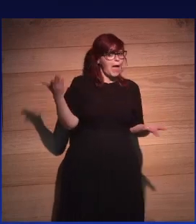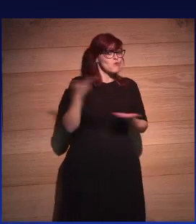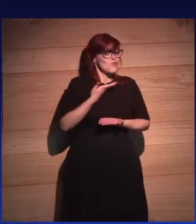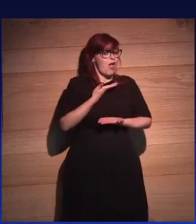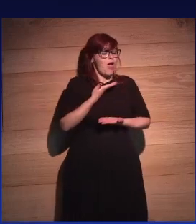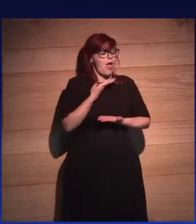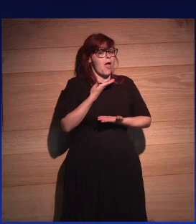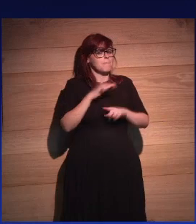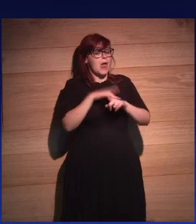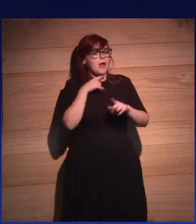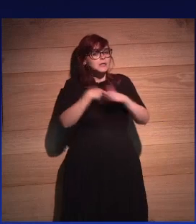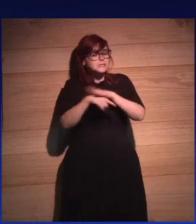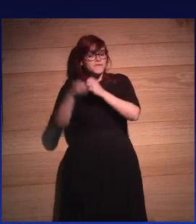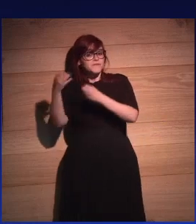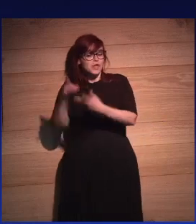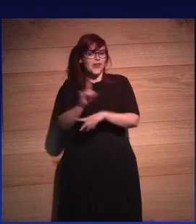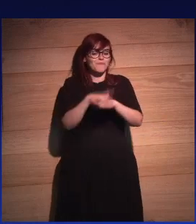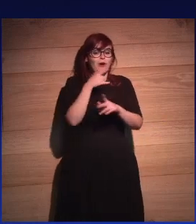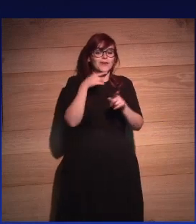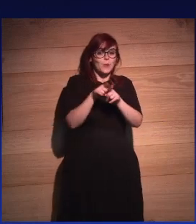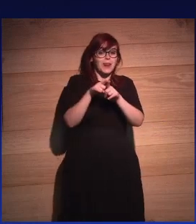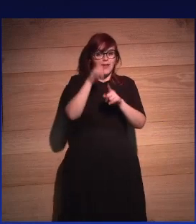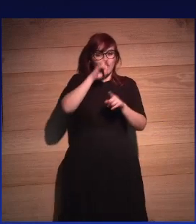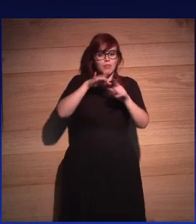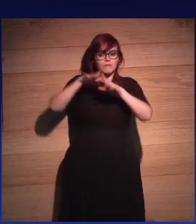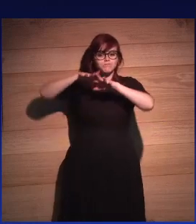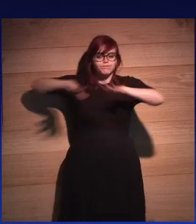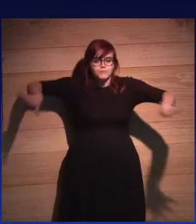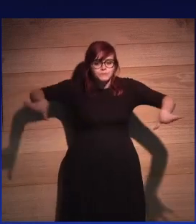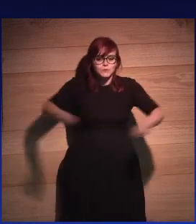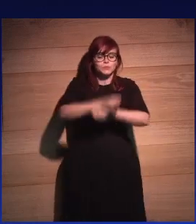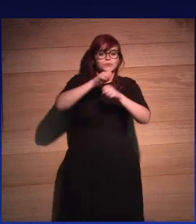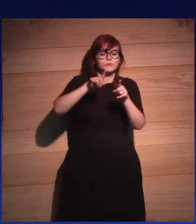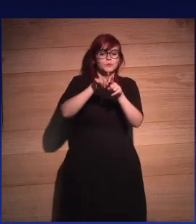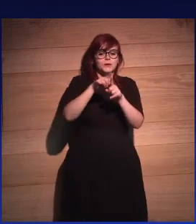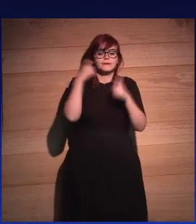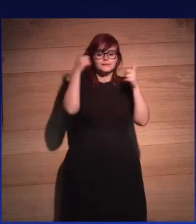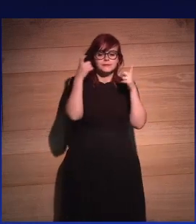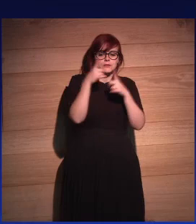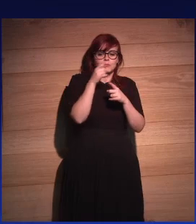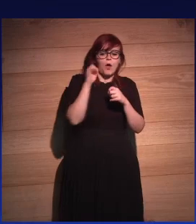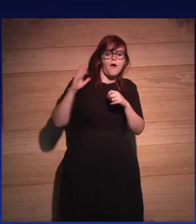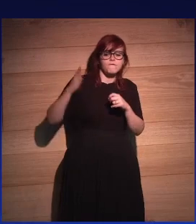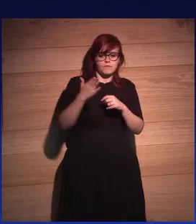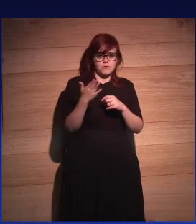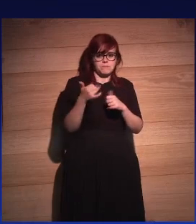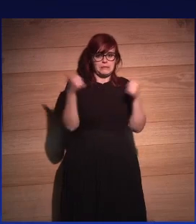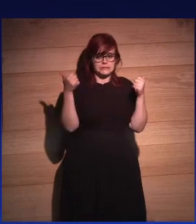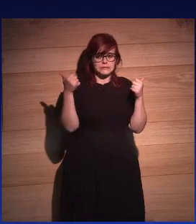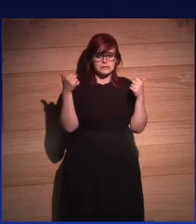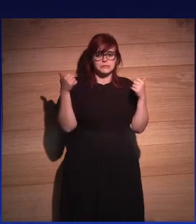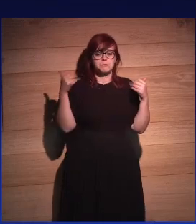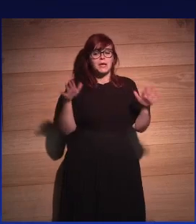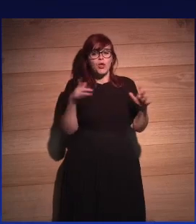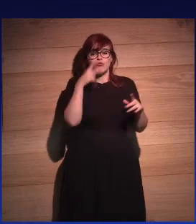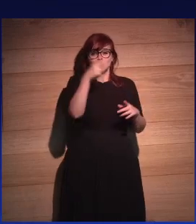ayuda, porque hace que todas estas cosas, pues esos tentáculos que decía yo antes, estén cada vez en más sitios, ¿no? Pero llevamos